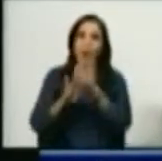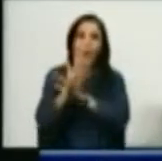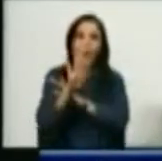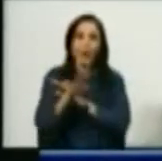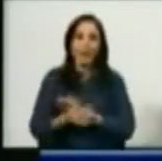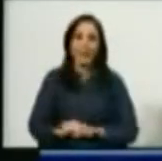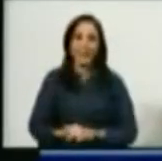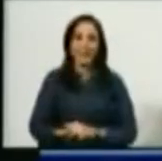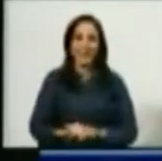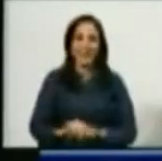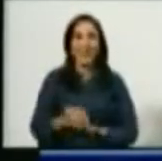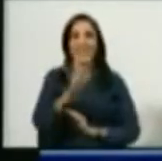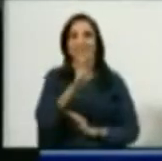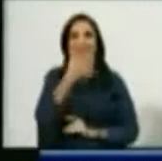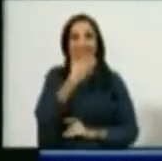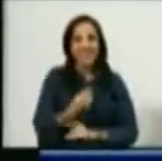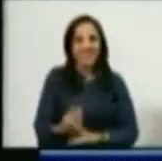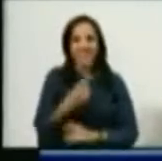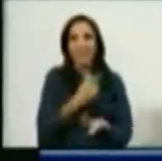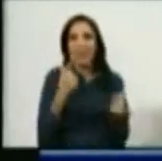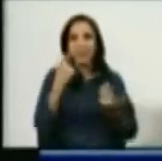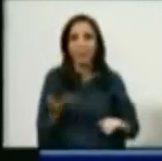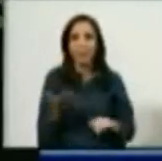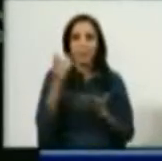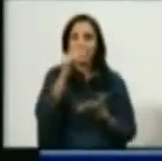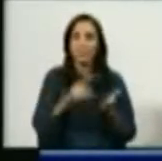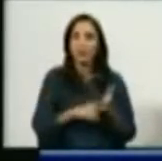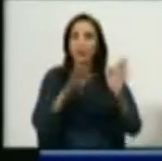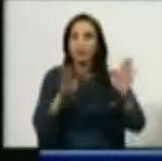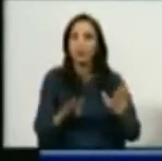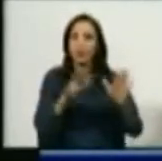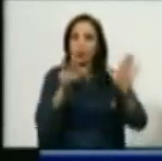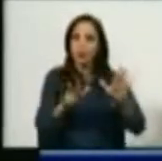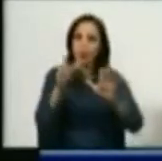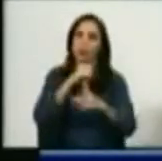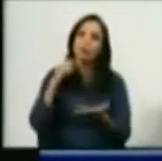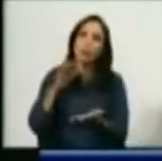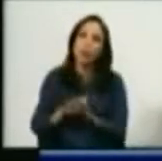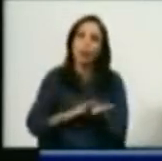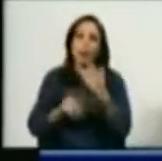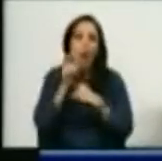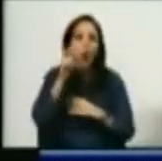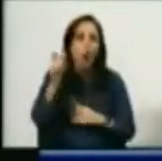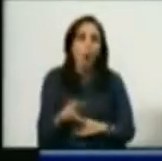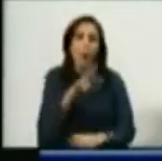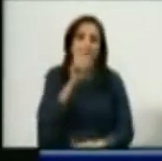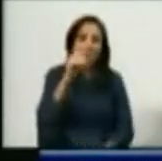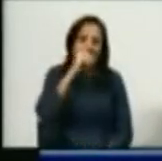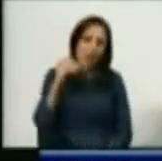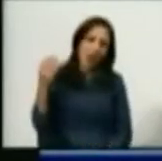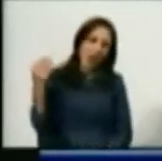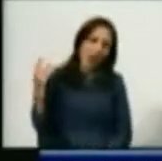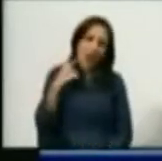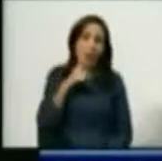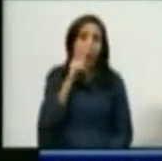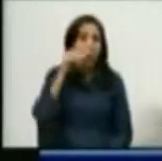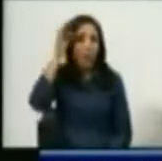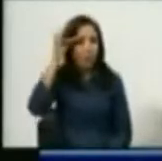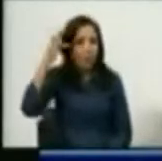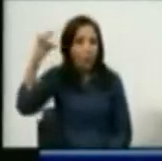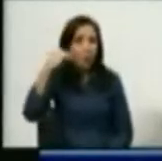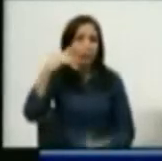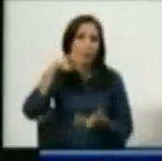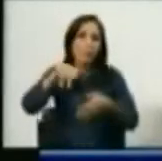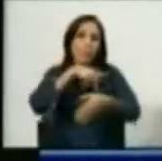1988 hace 30 años fallece en Caracas el profesor Ludovico Silva fue un escritor ensayista filósofo y poeta